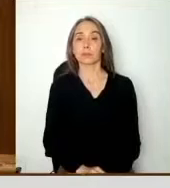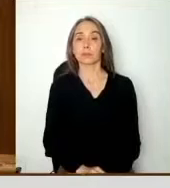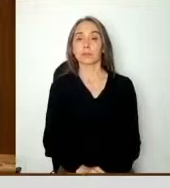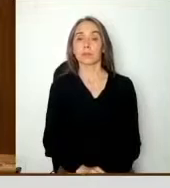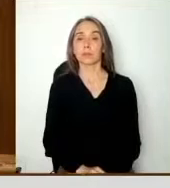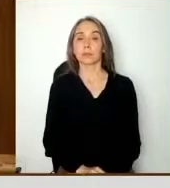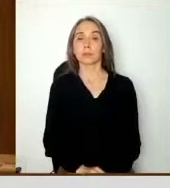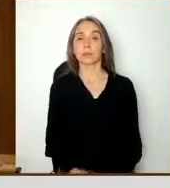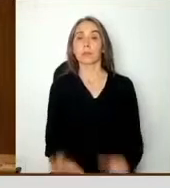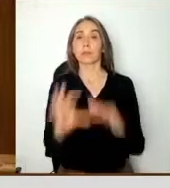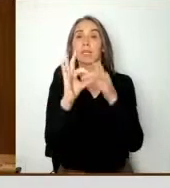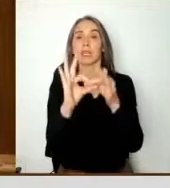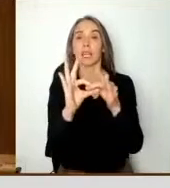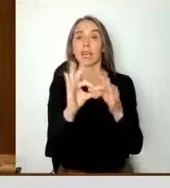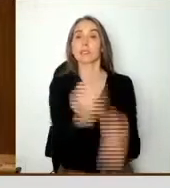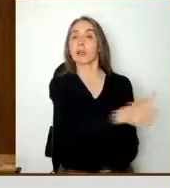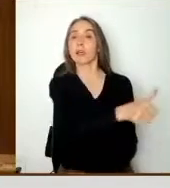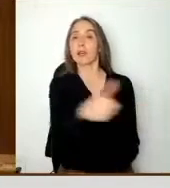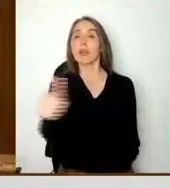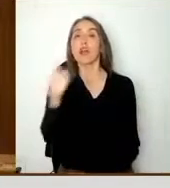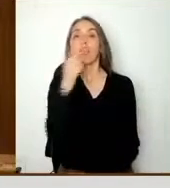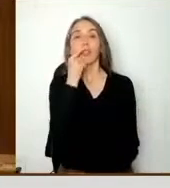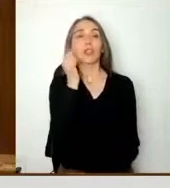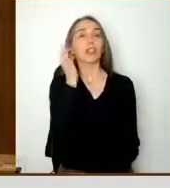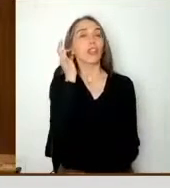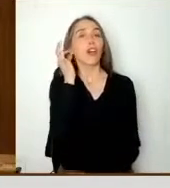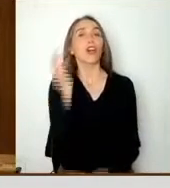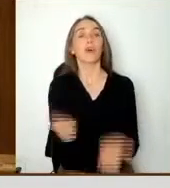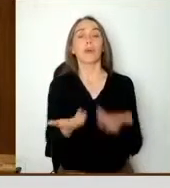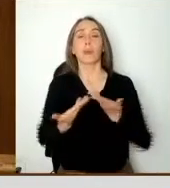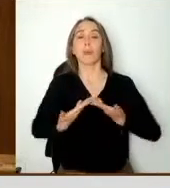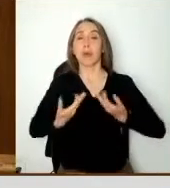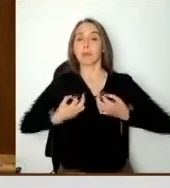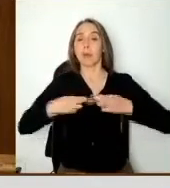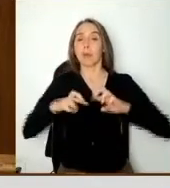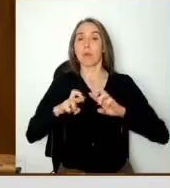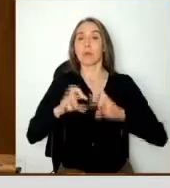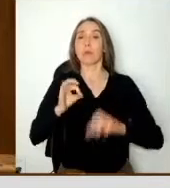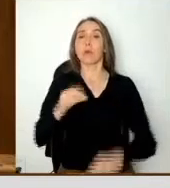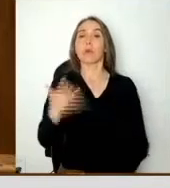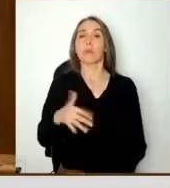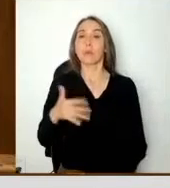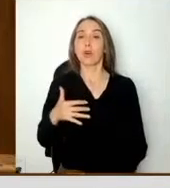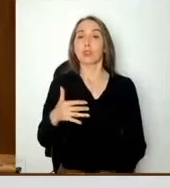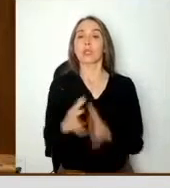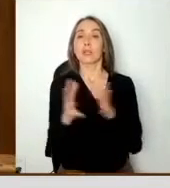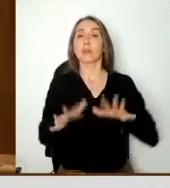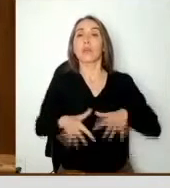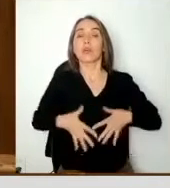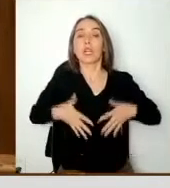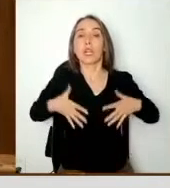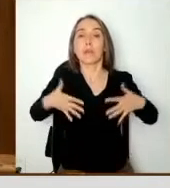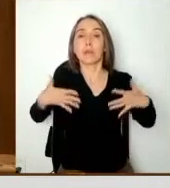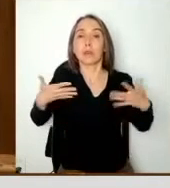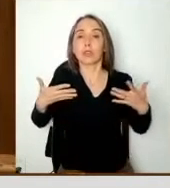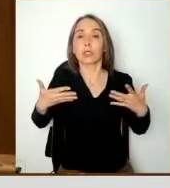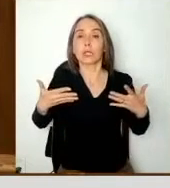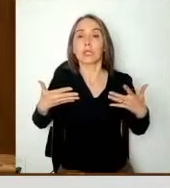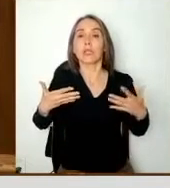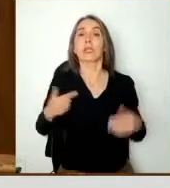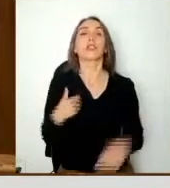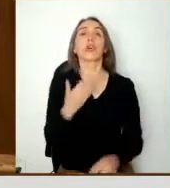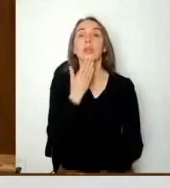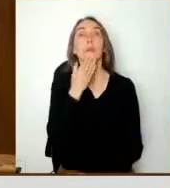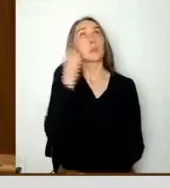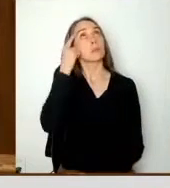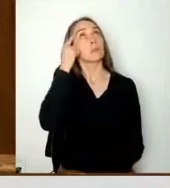Gracias a todos y todas por esta oportunidad tan importante y tan emocionante. No puedo dejar de pensar, y